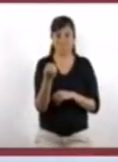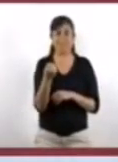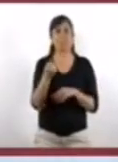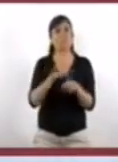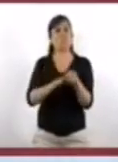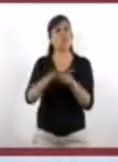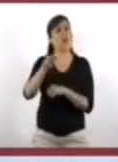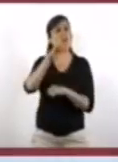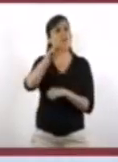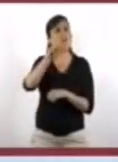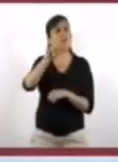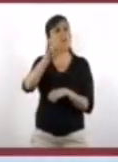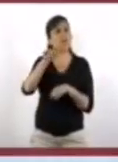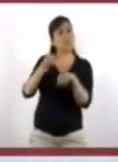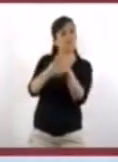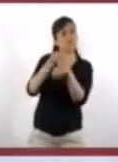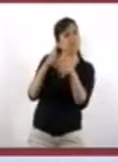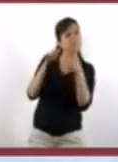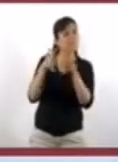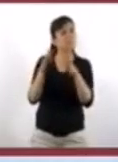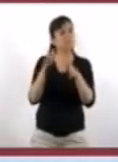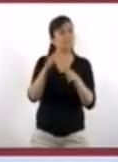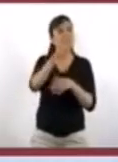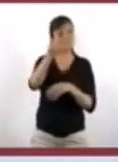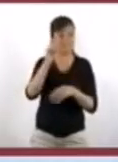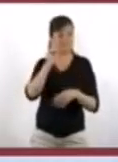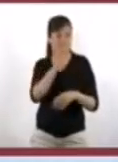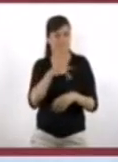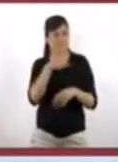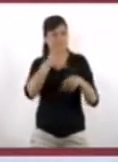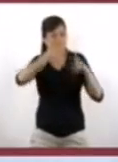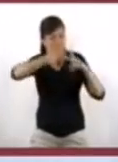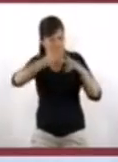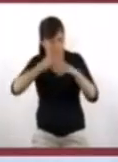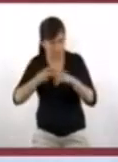¿Cuál es la media de sus calificaciones? Calculemos.